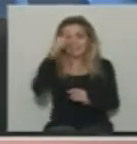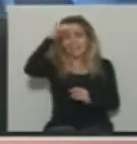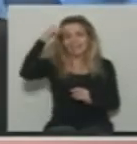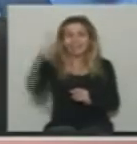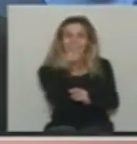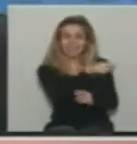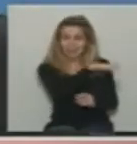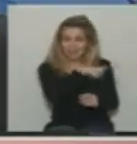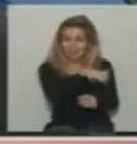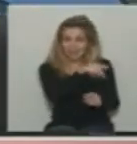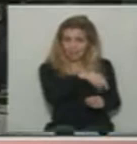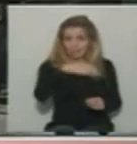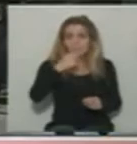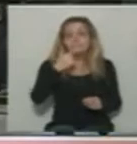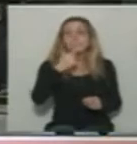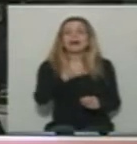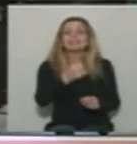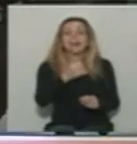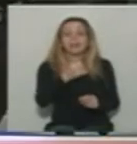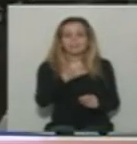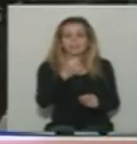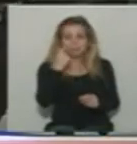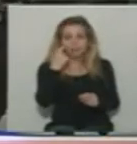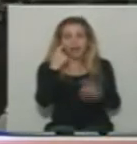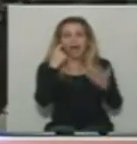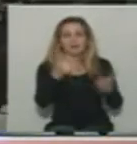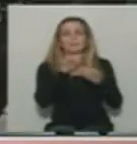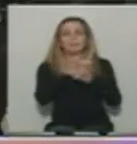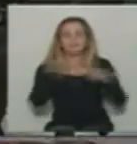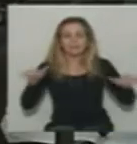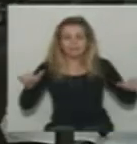por derecha. El jingle con J, che, no single. Dale, ¿y?